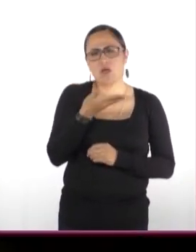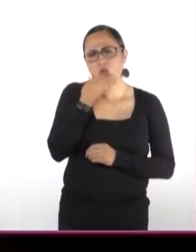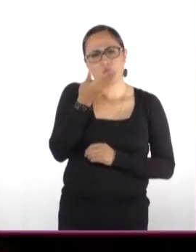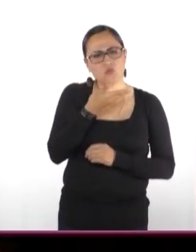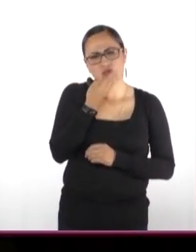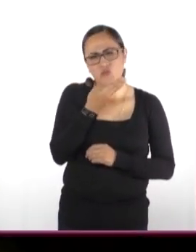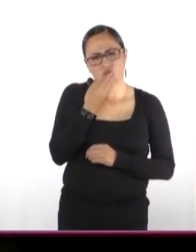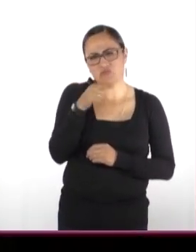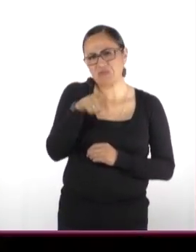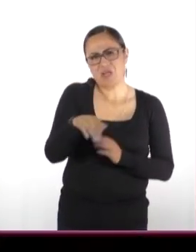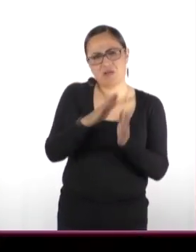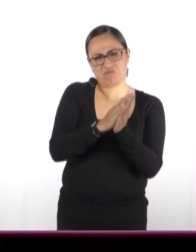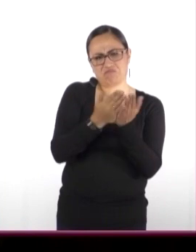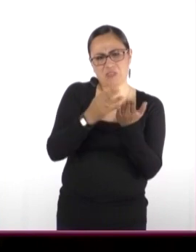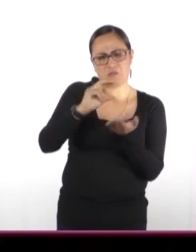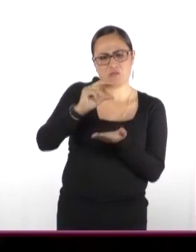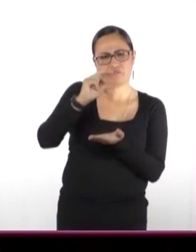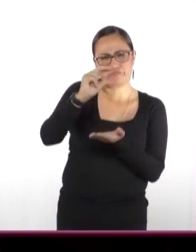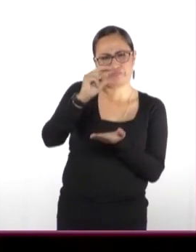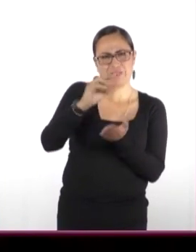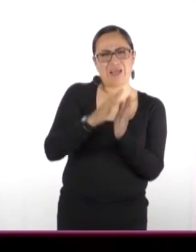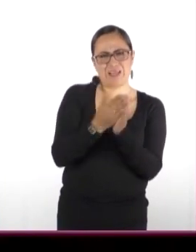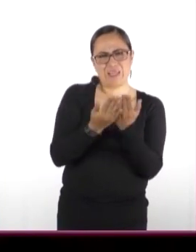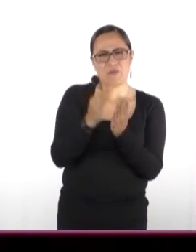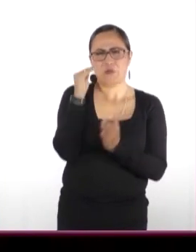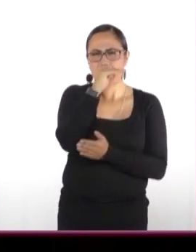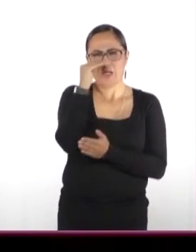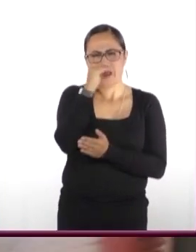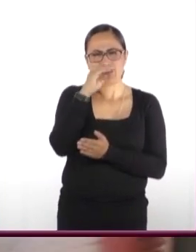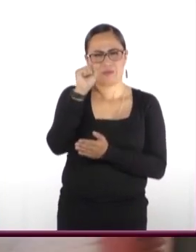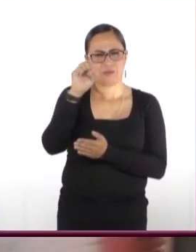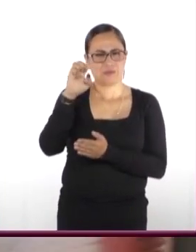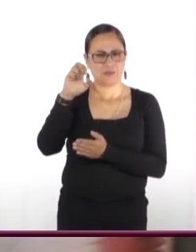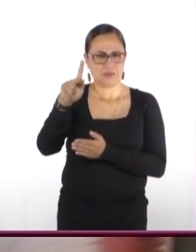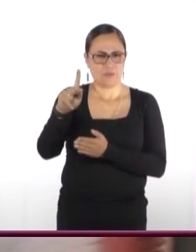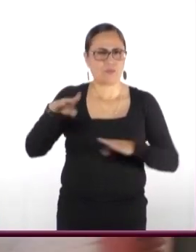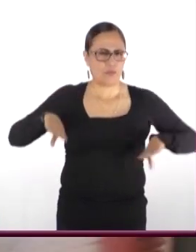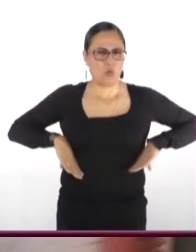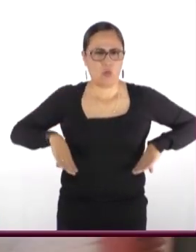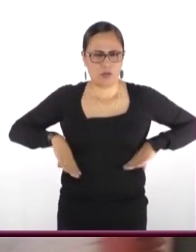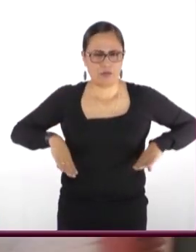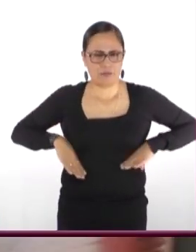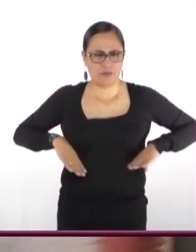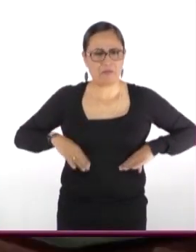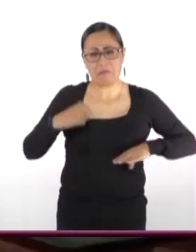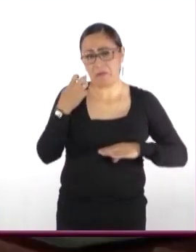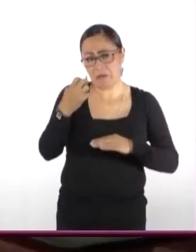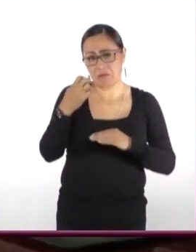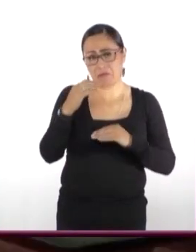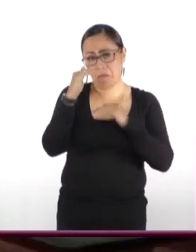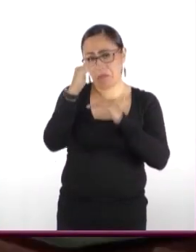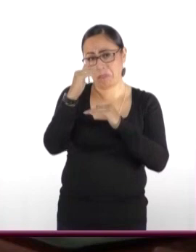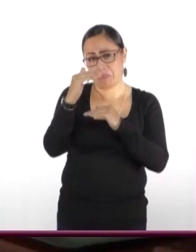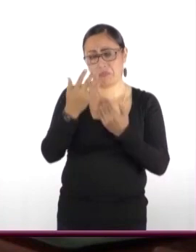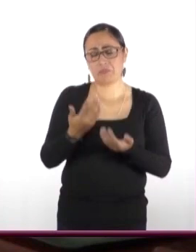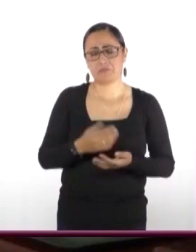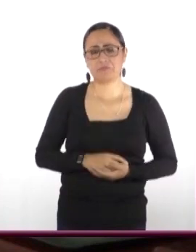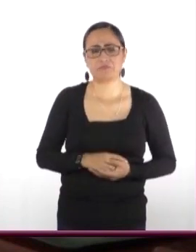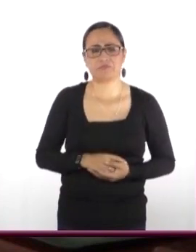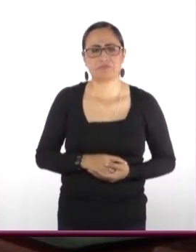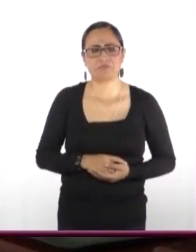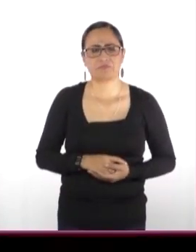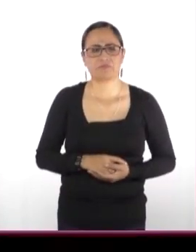medio del libro de texto gratuito, ¿no? Ah, ok. ¿Ese podría decirse que es la medida estándar, el grosor